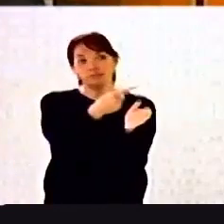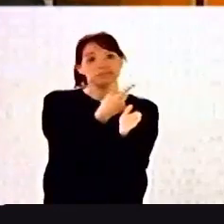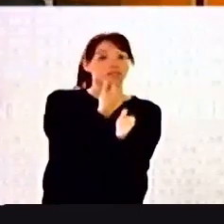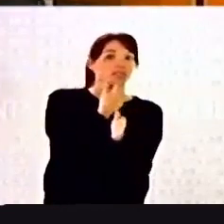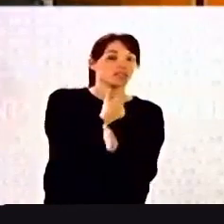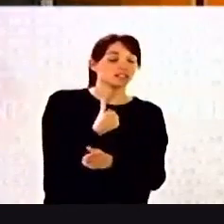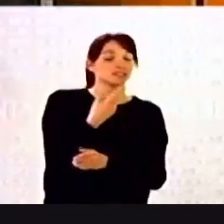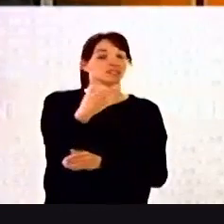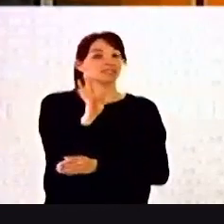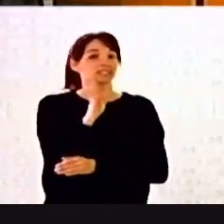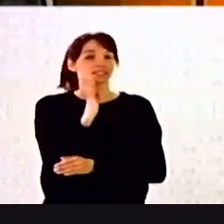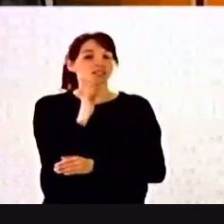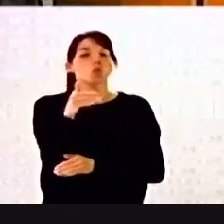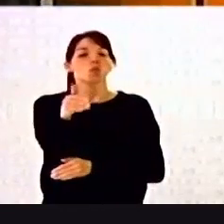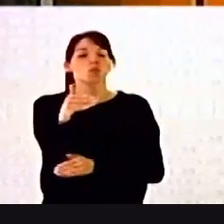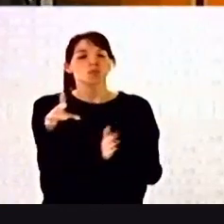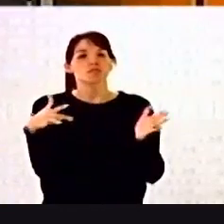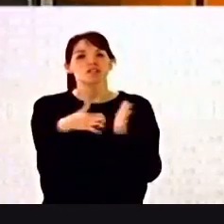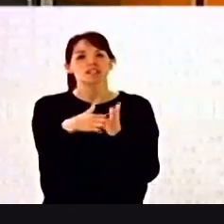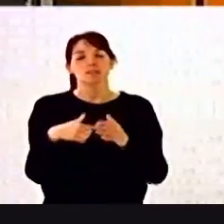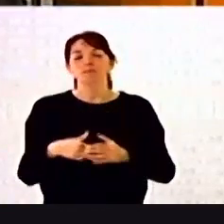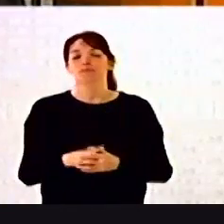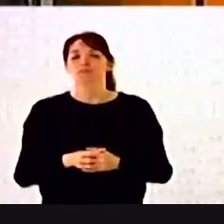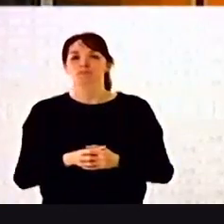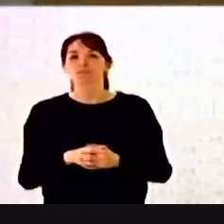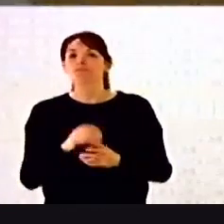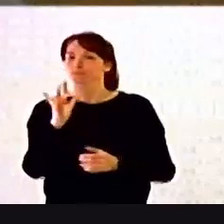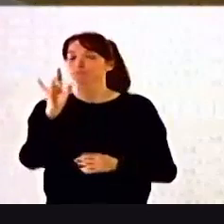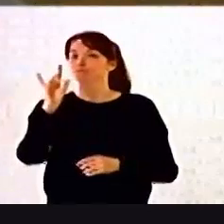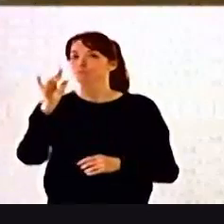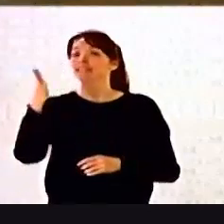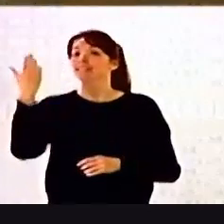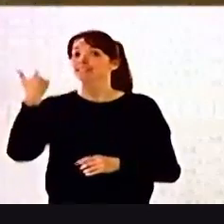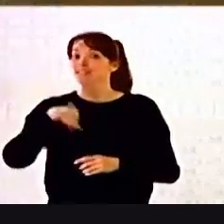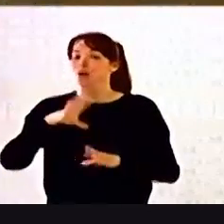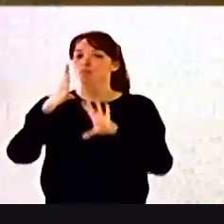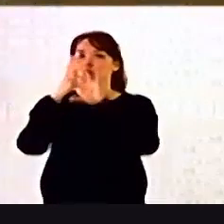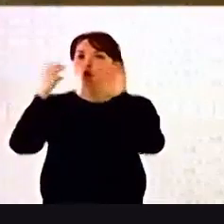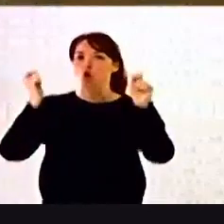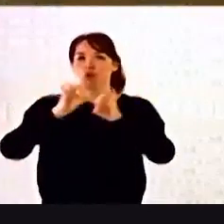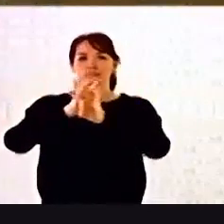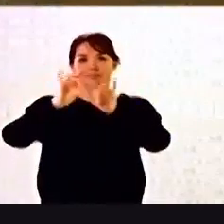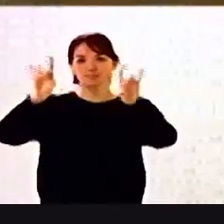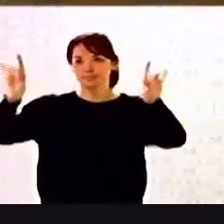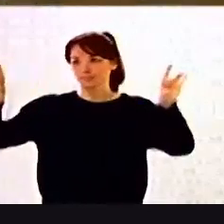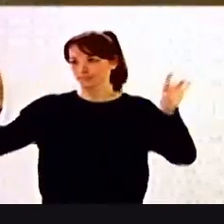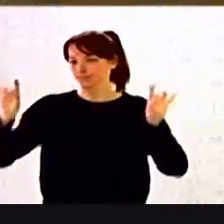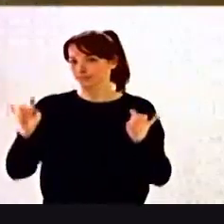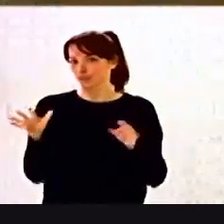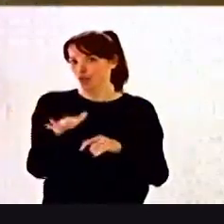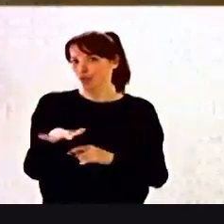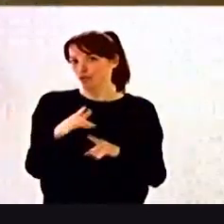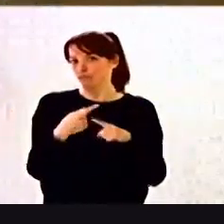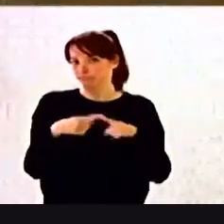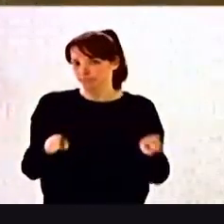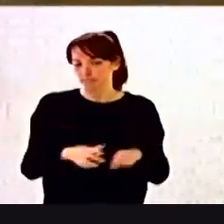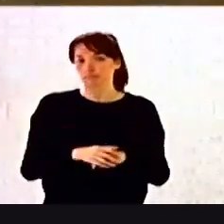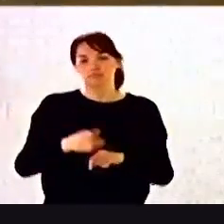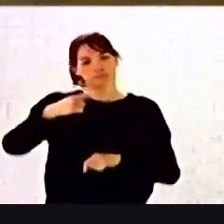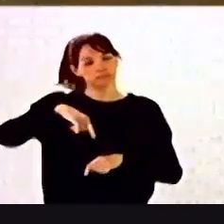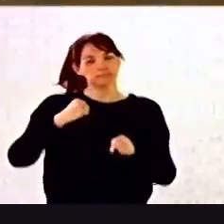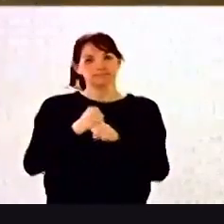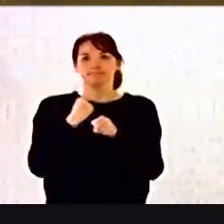en la que eso se va a empezar a llevar a cabo. Sí, ya se está distribuyendo el protocolo por las diferentes áreas. Las áreas están trabajando en